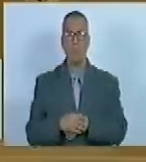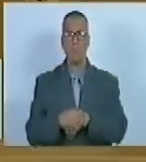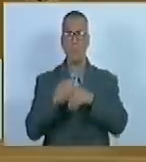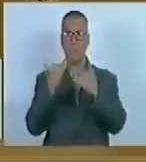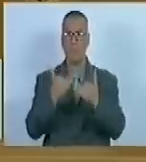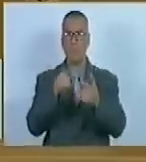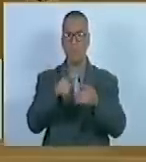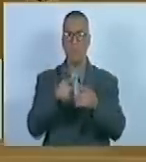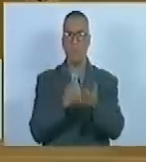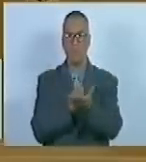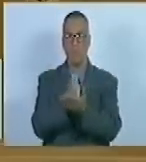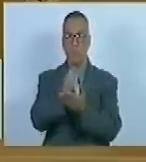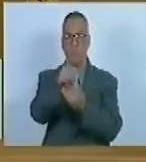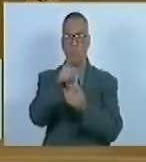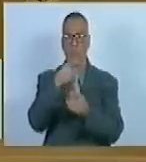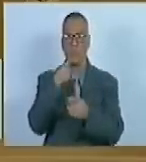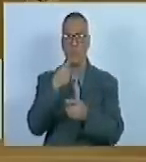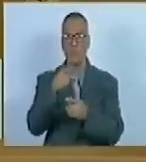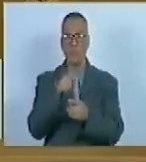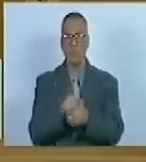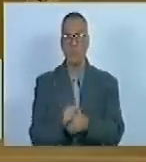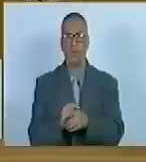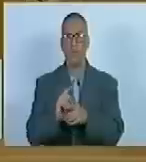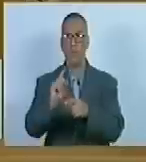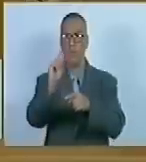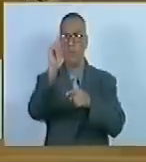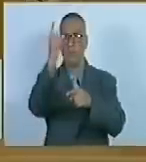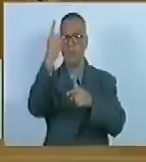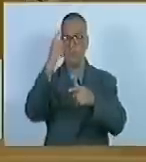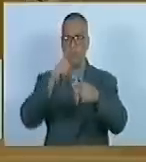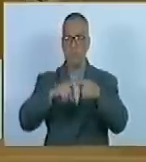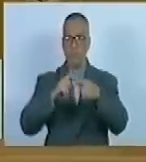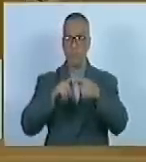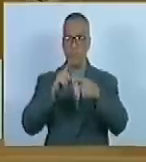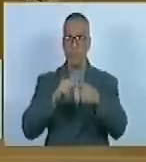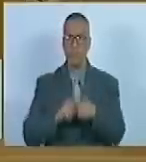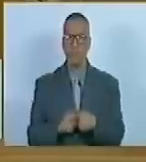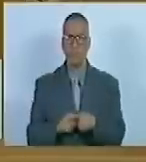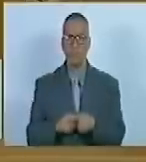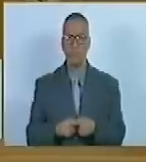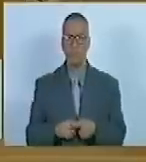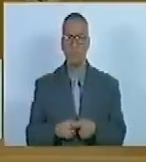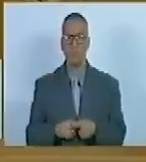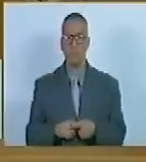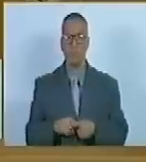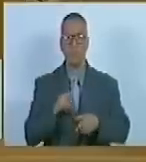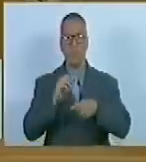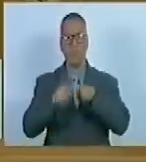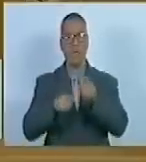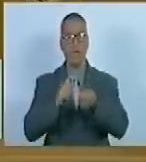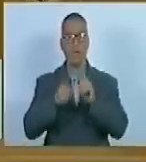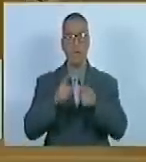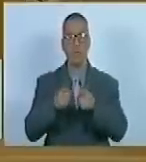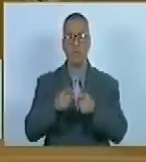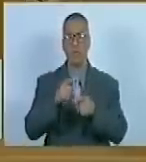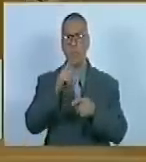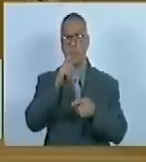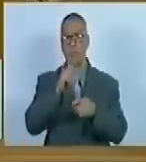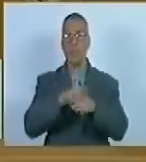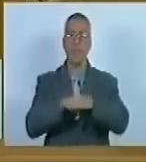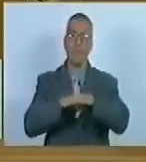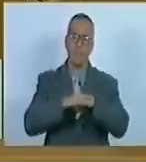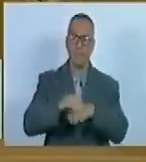van direccionadas, en primer lugar, que hace 202 años,